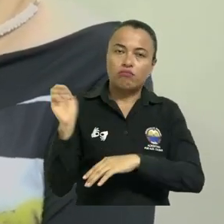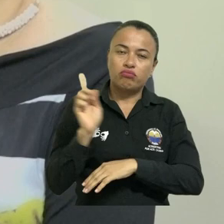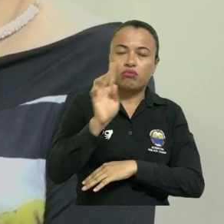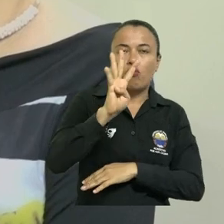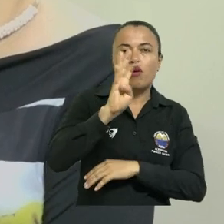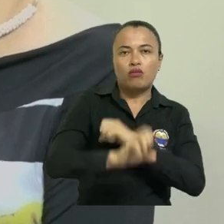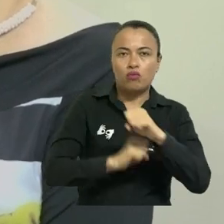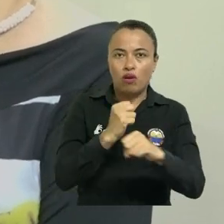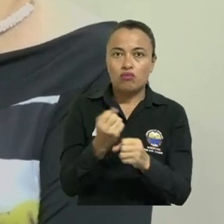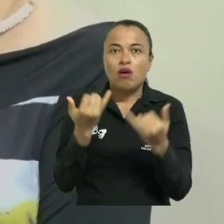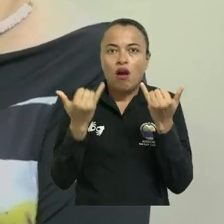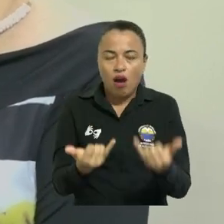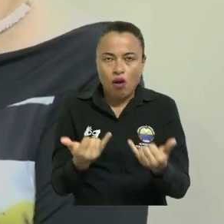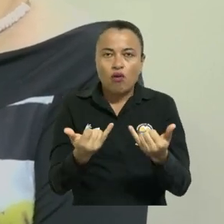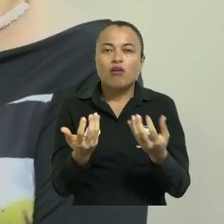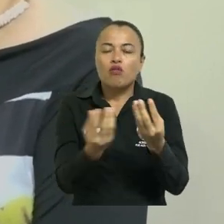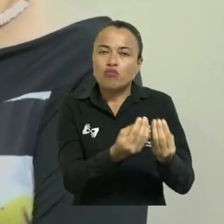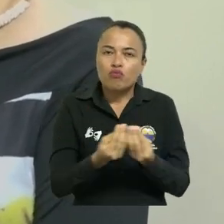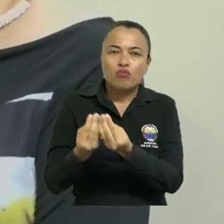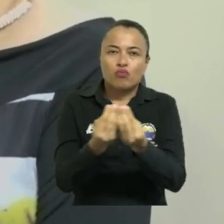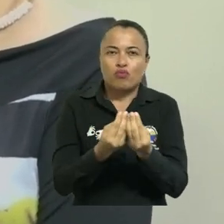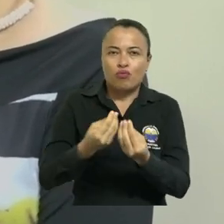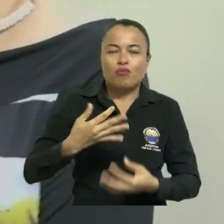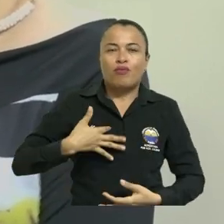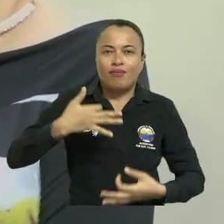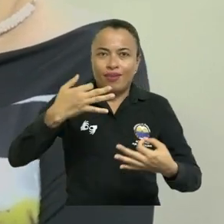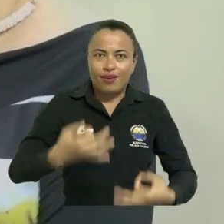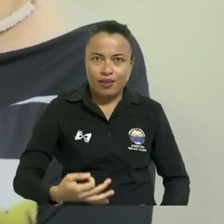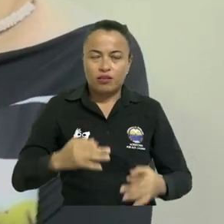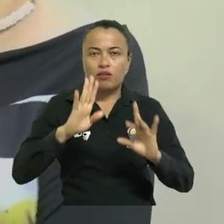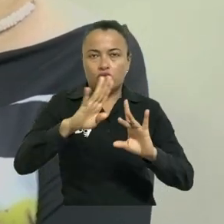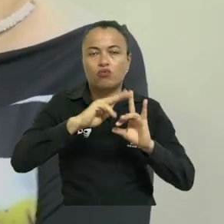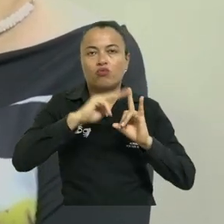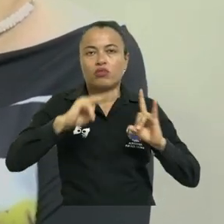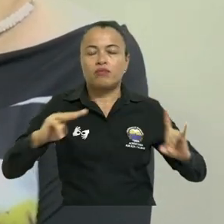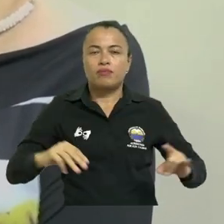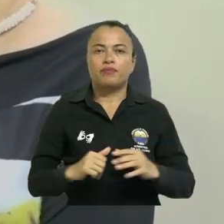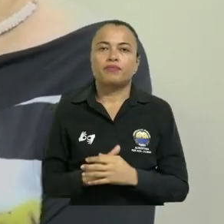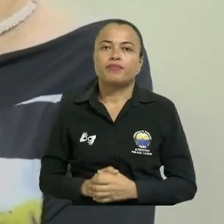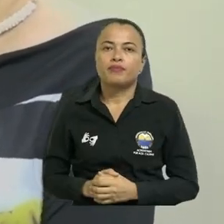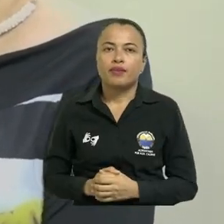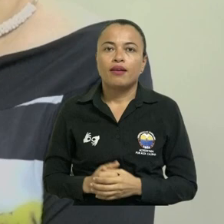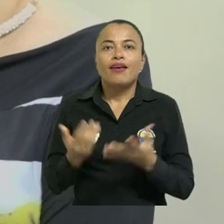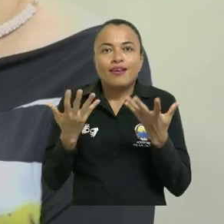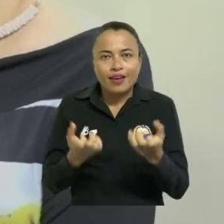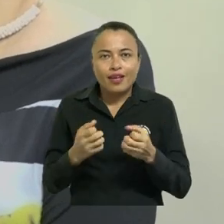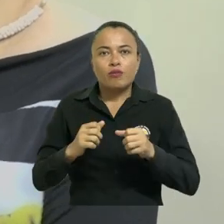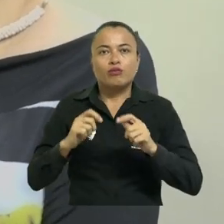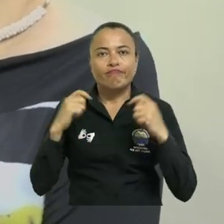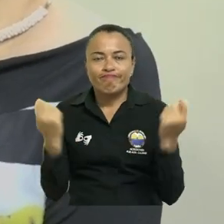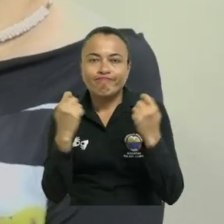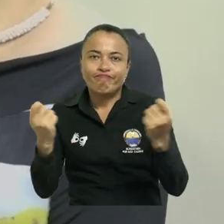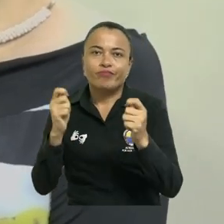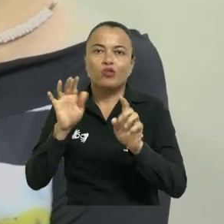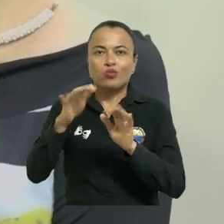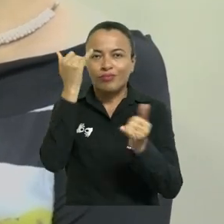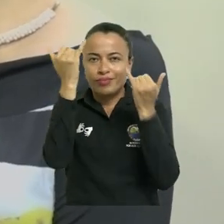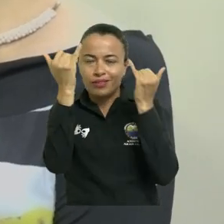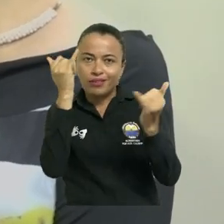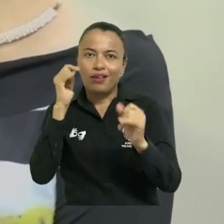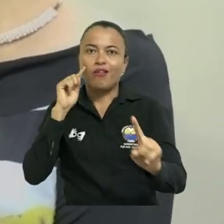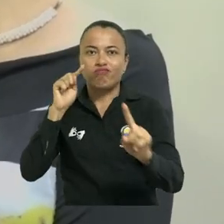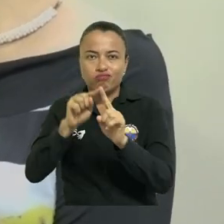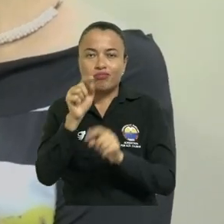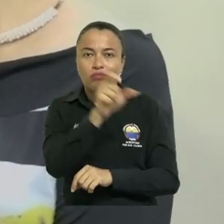por 4 años y actualmente hago parte del Comité de Ética Institucional. Queremos impulsar